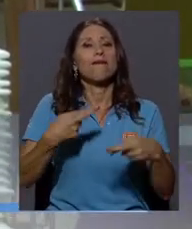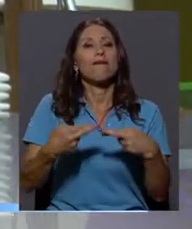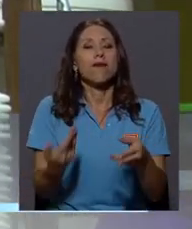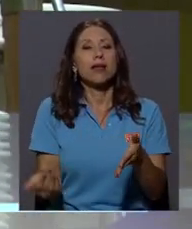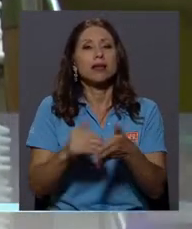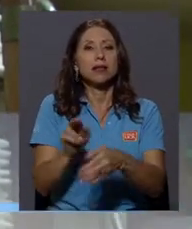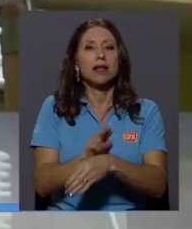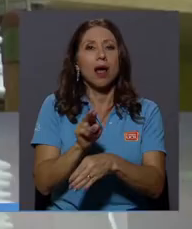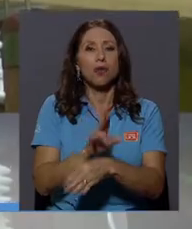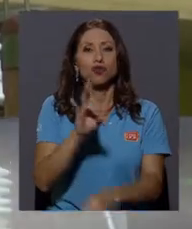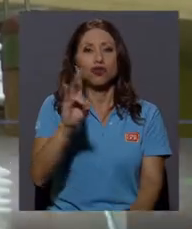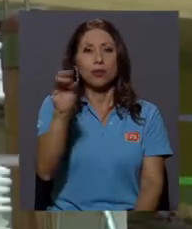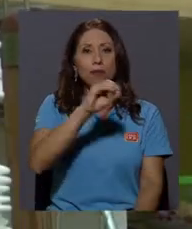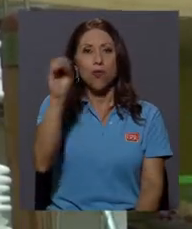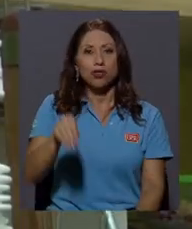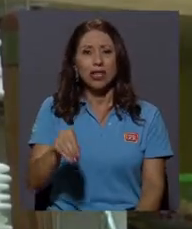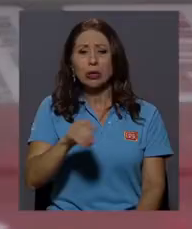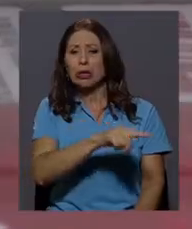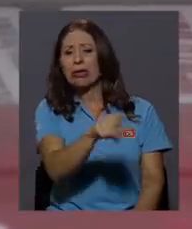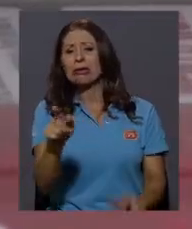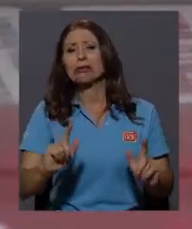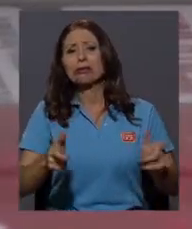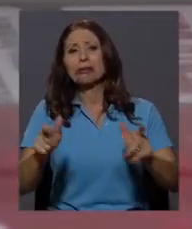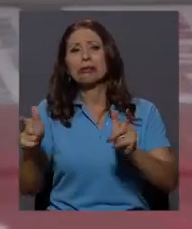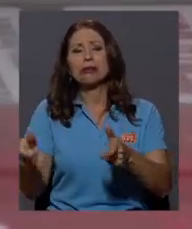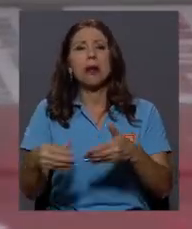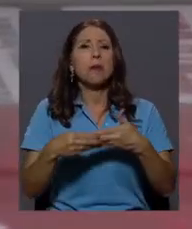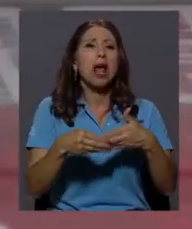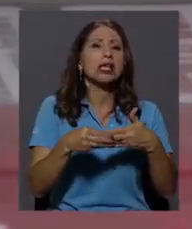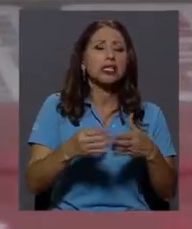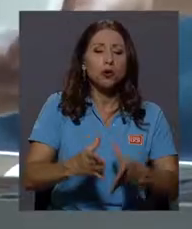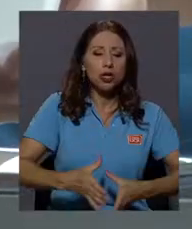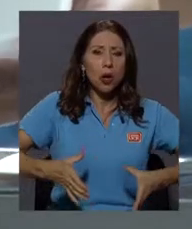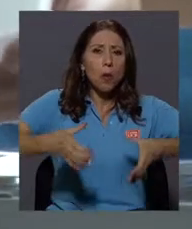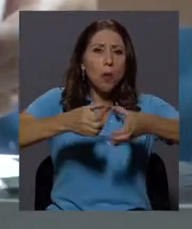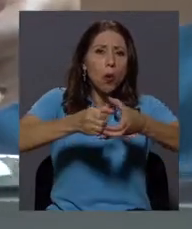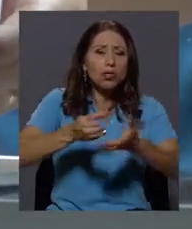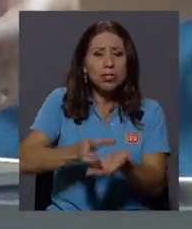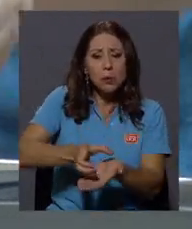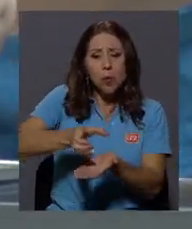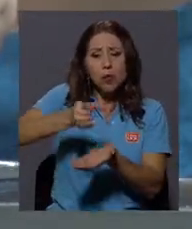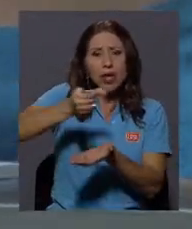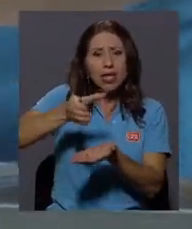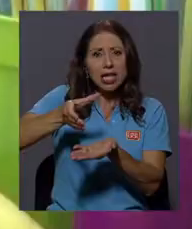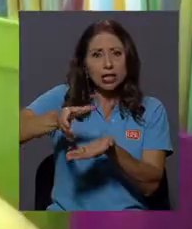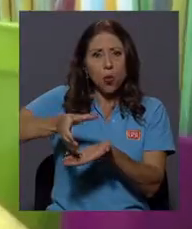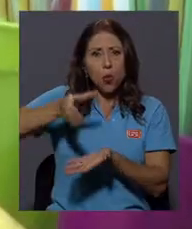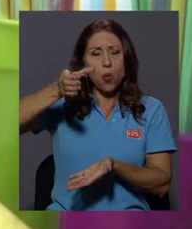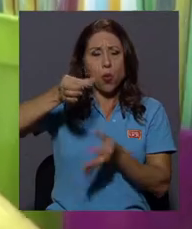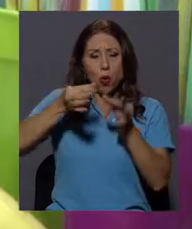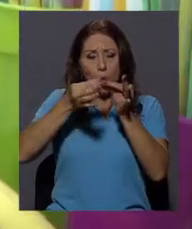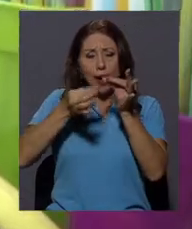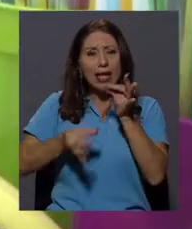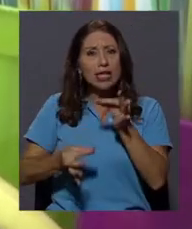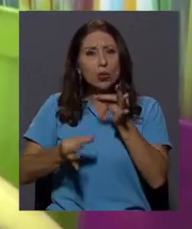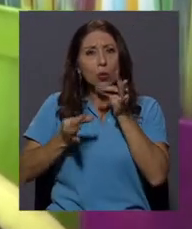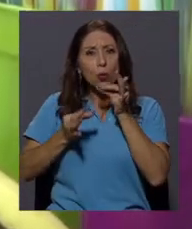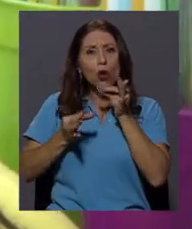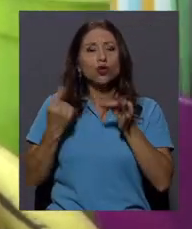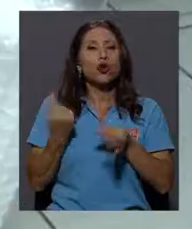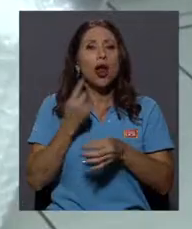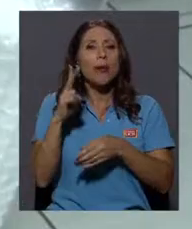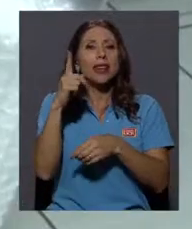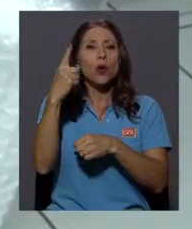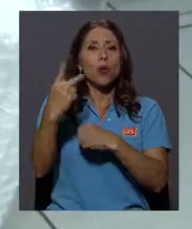ciento mucho de estos residuos provienen de plástico de bolsas botellas envases y vajillas que se usan sólo una vez